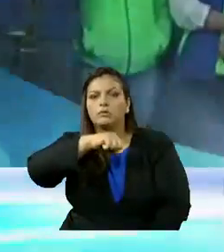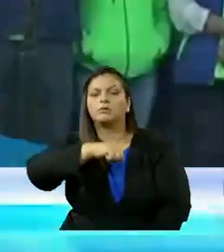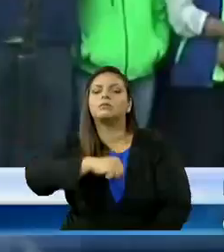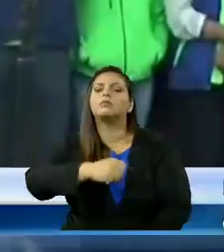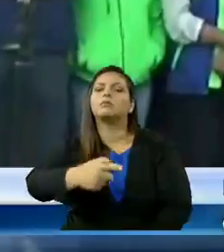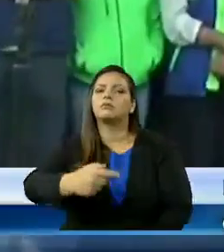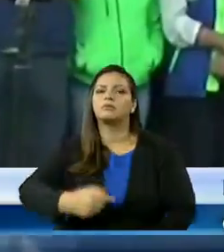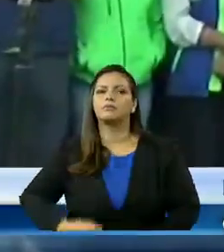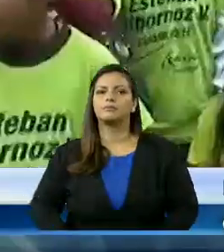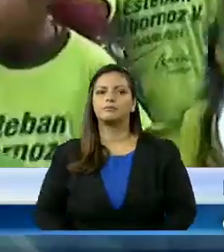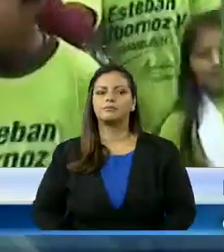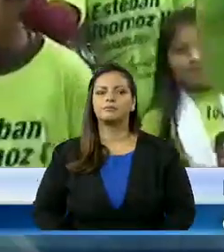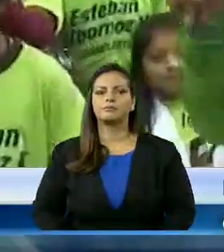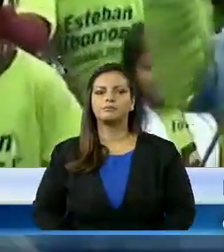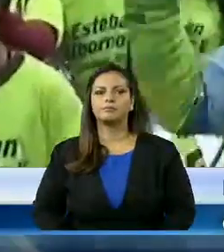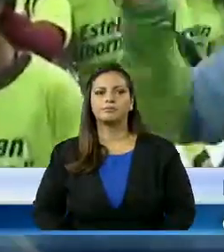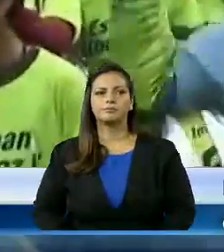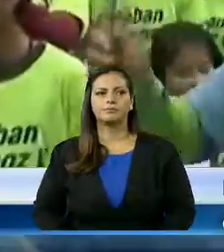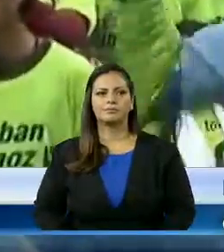el cual se ha nacido